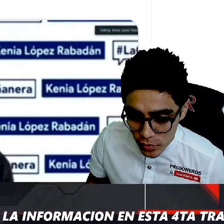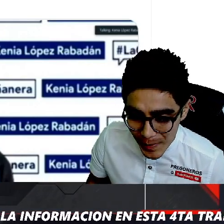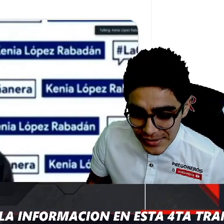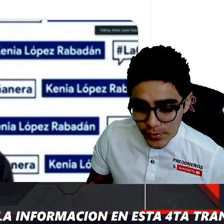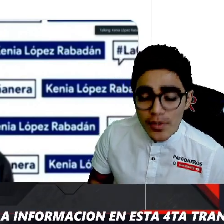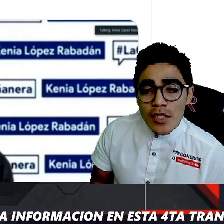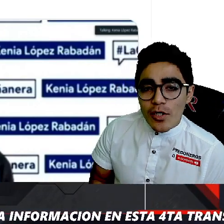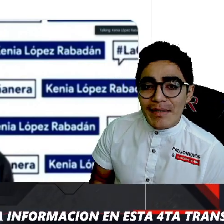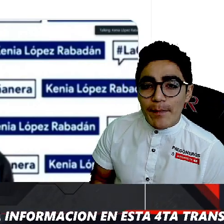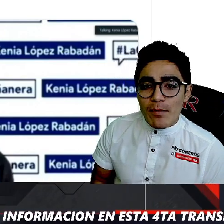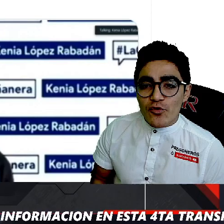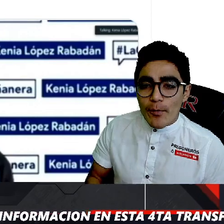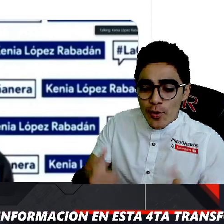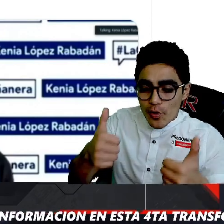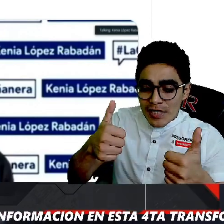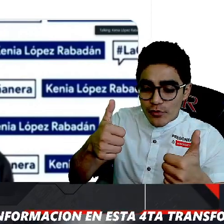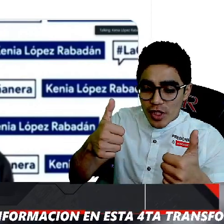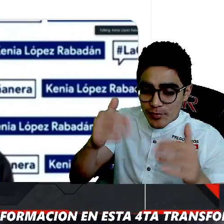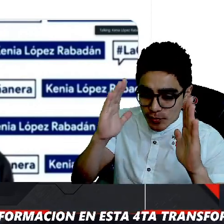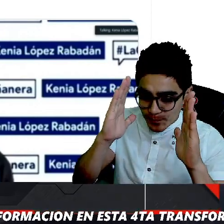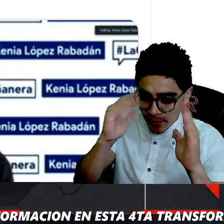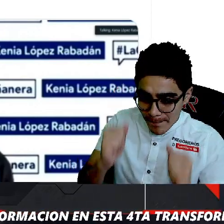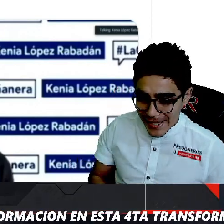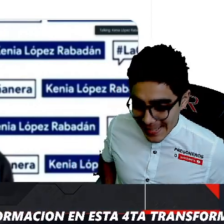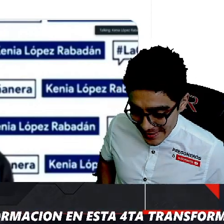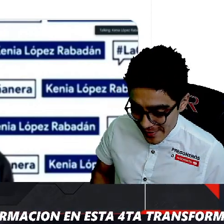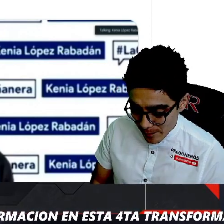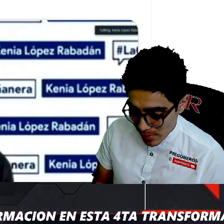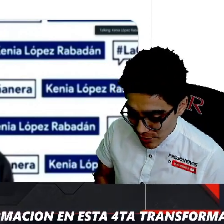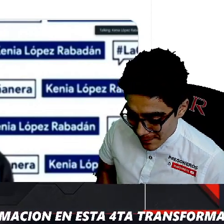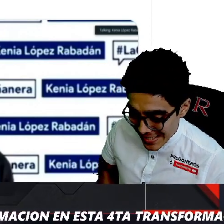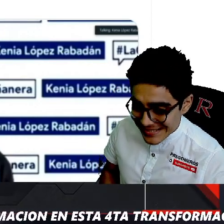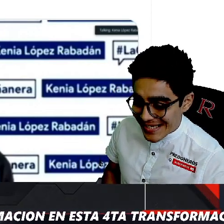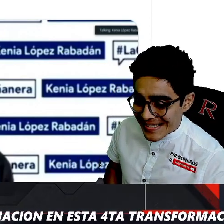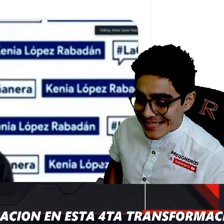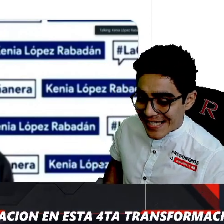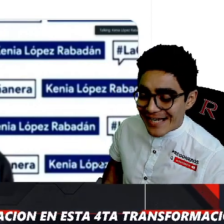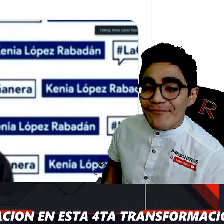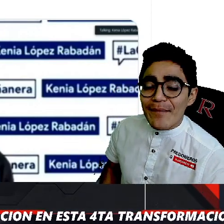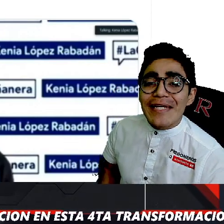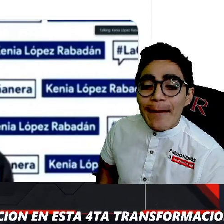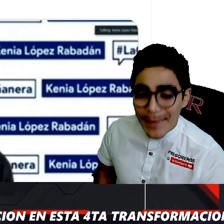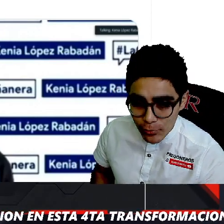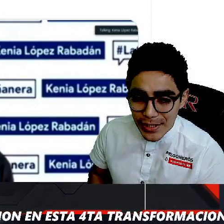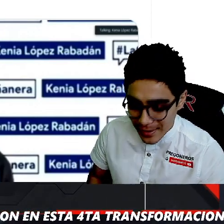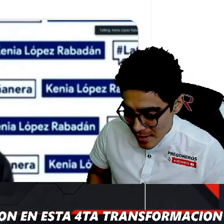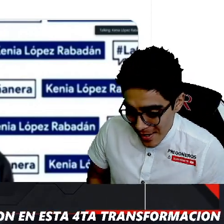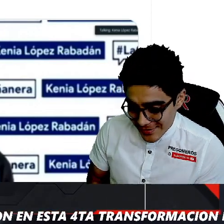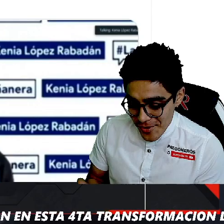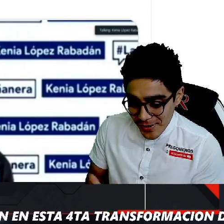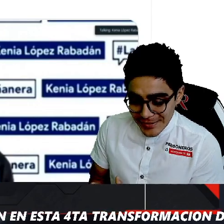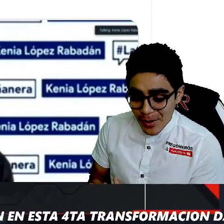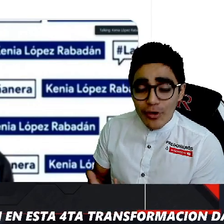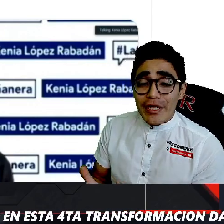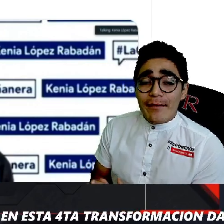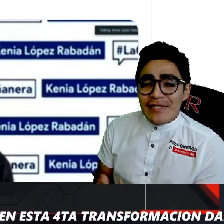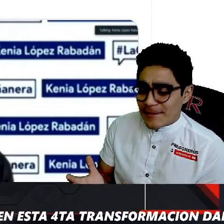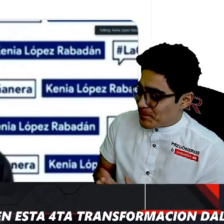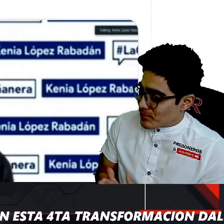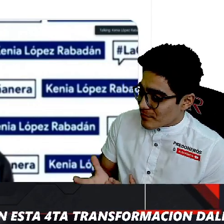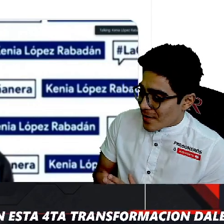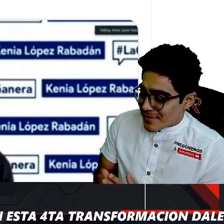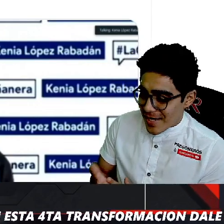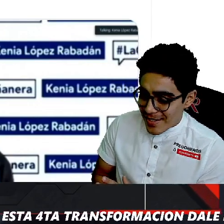tiempo y por tu espacio. Solamente pedimos tu apoyo con la suscripción para que cada día podamos ser más en esta gran familia pregonera. Señores, otra